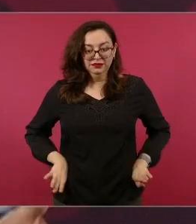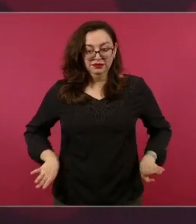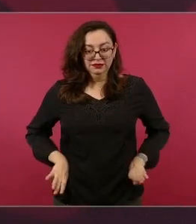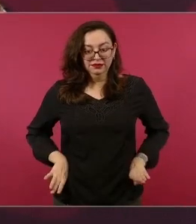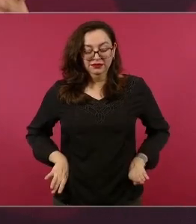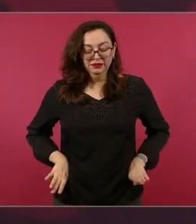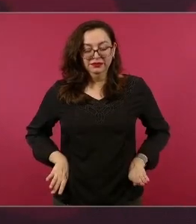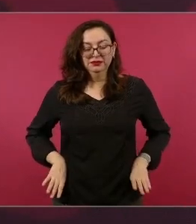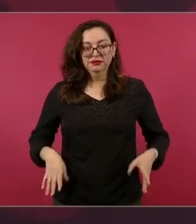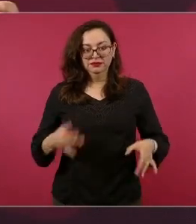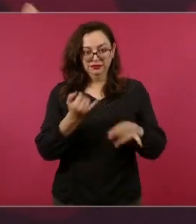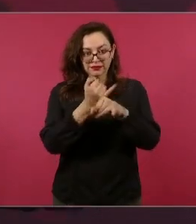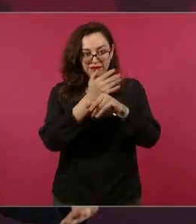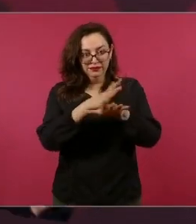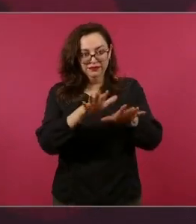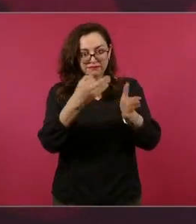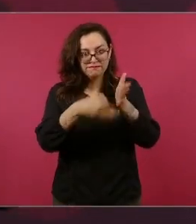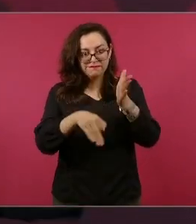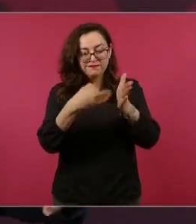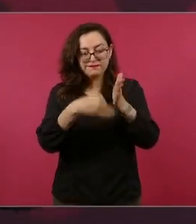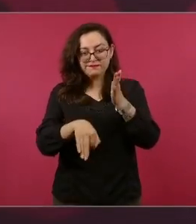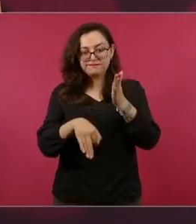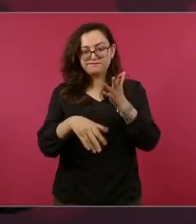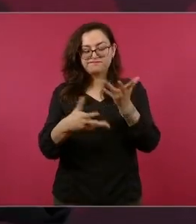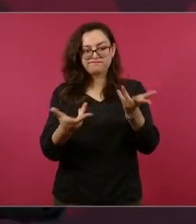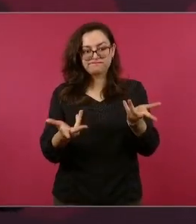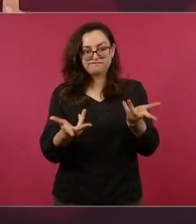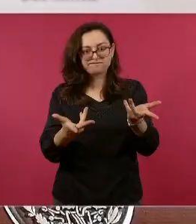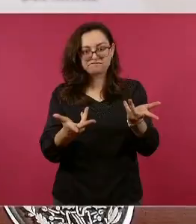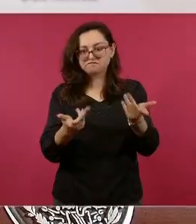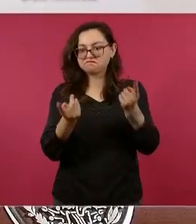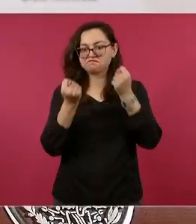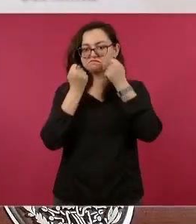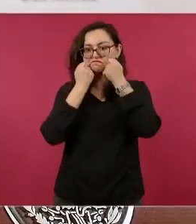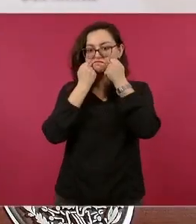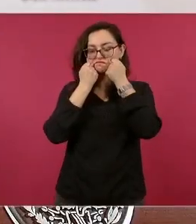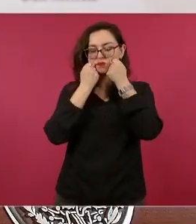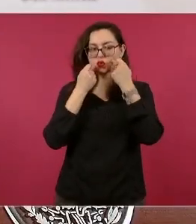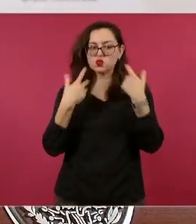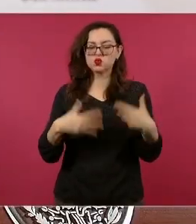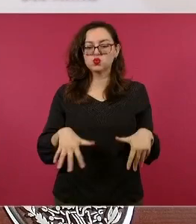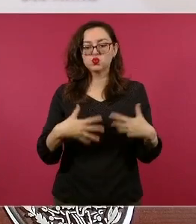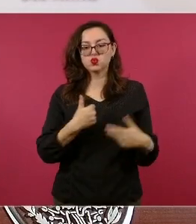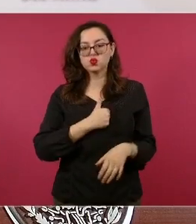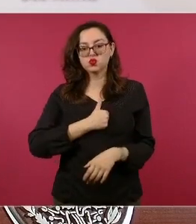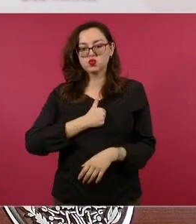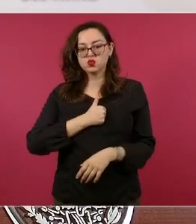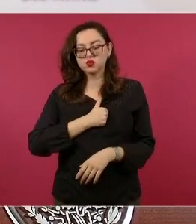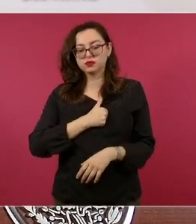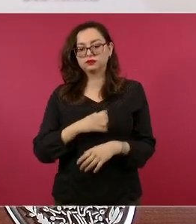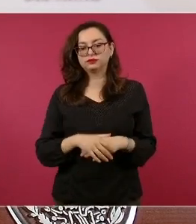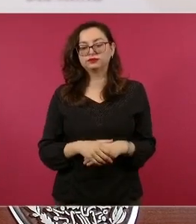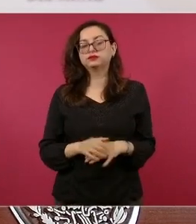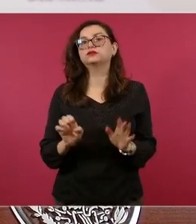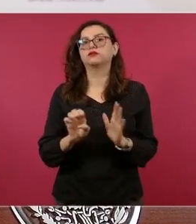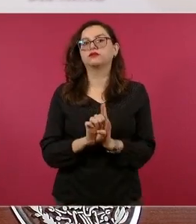sin conocimiento. El caso de los que participaron en las marchas,